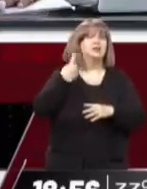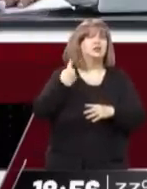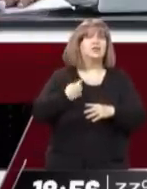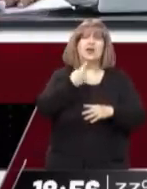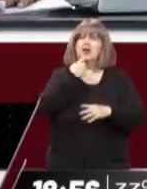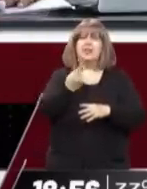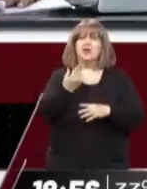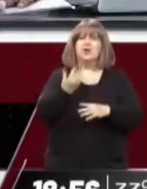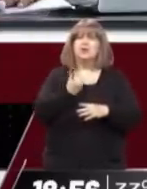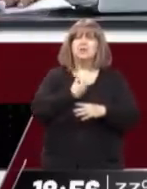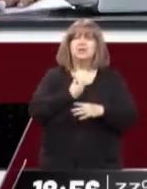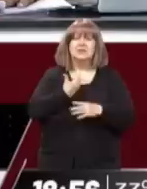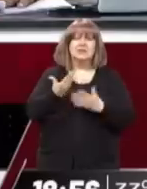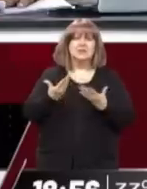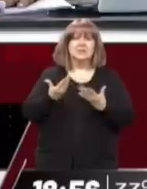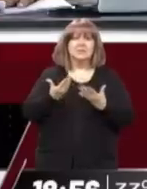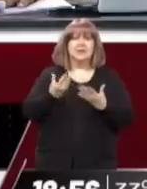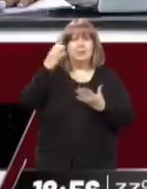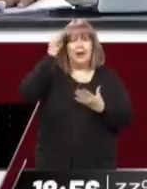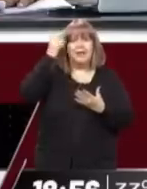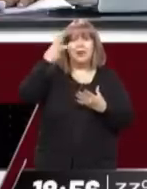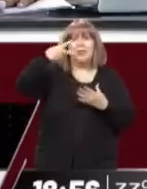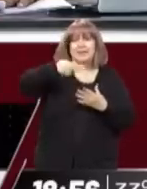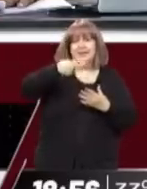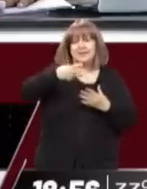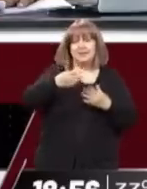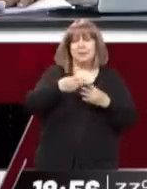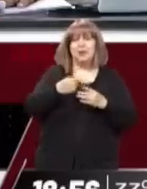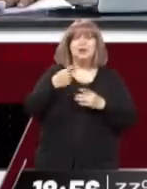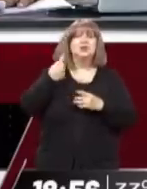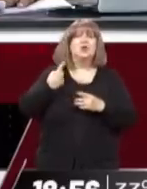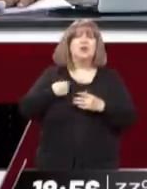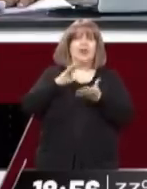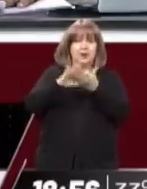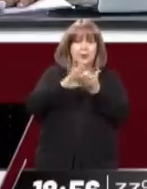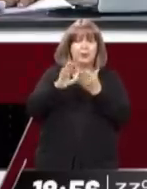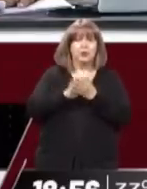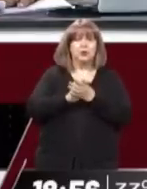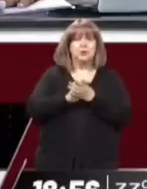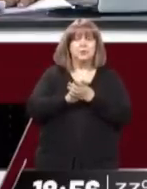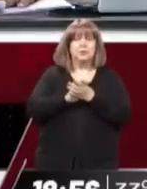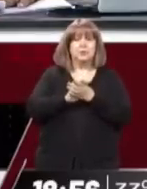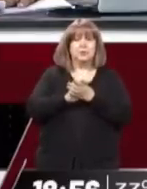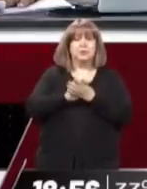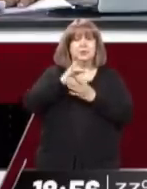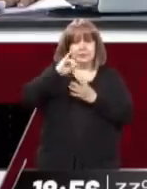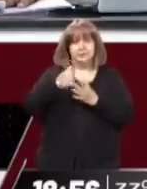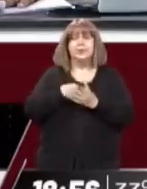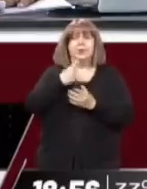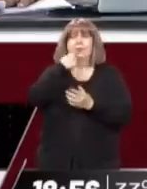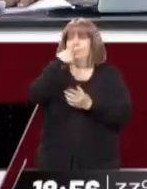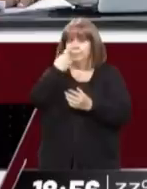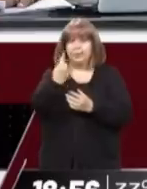Me perdí esa introducción, perdón, porque es un defecto técnico. ¿Querés repetirlo, Sofi? Sí, hacía referencia a,